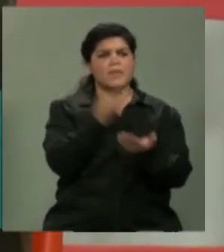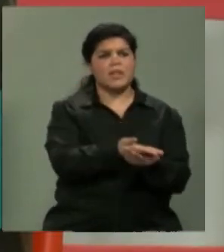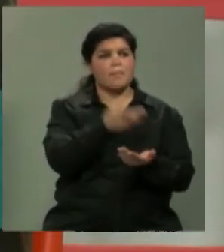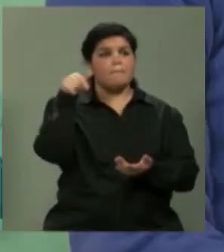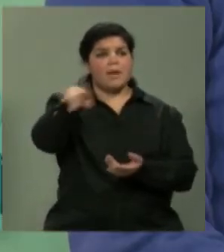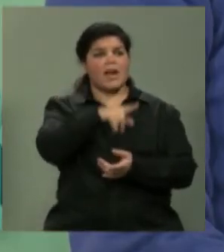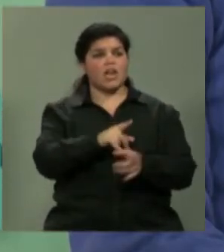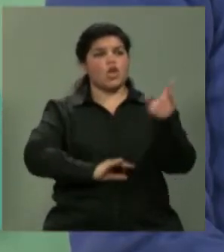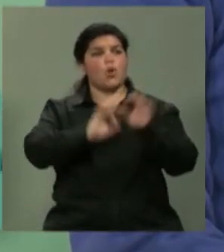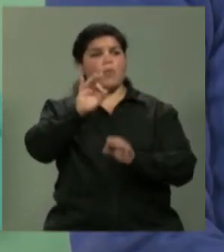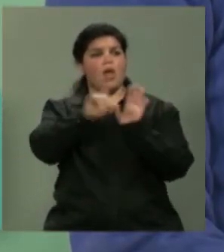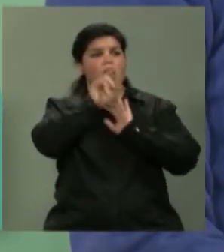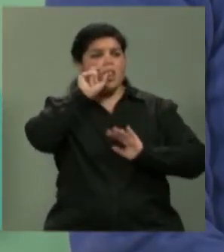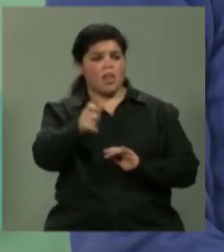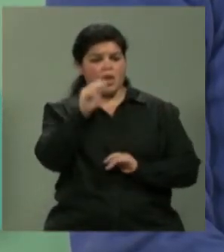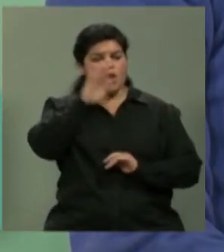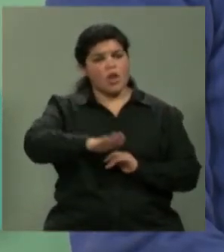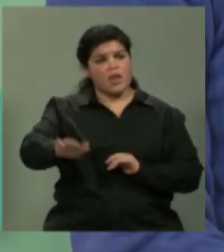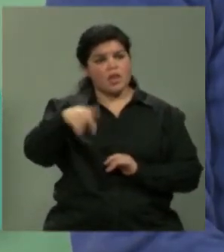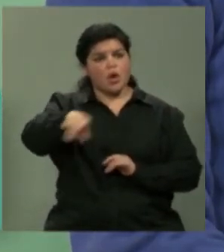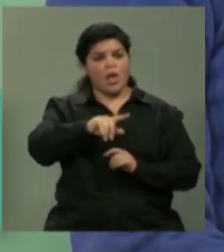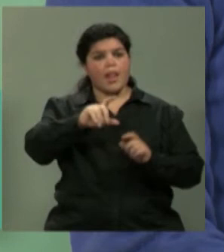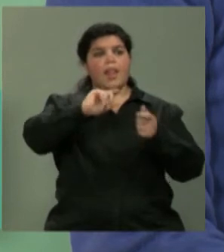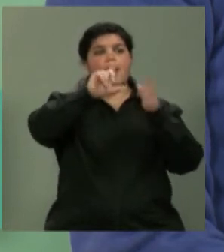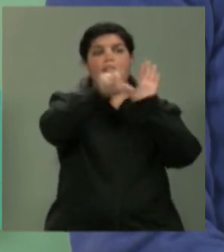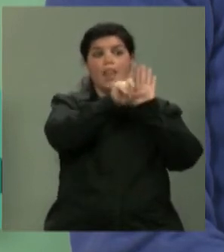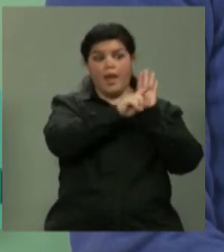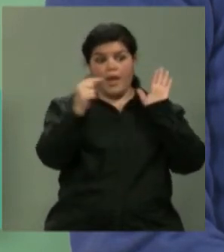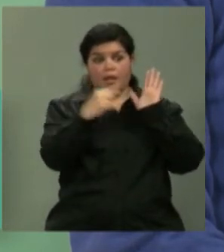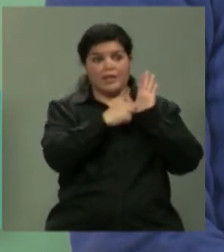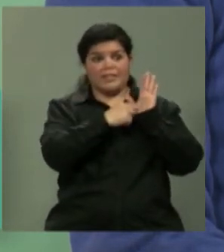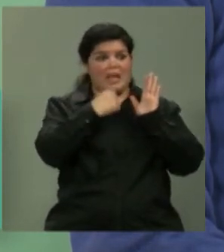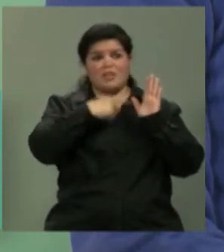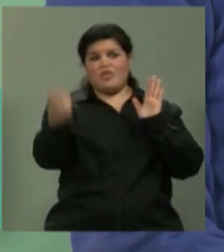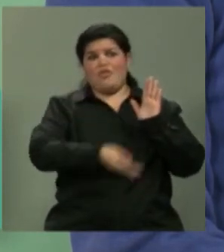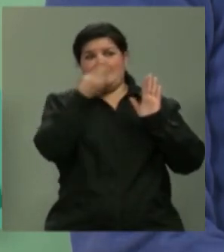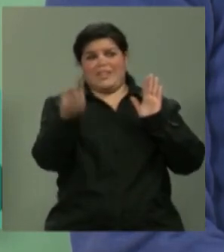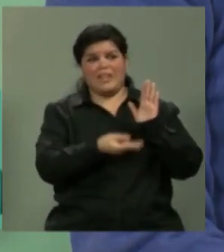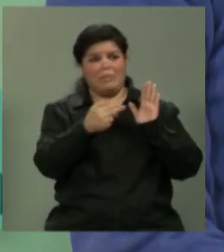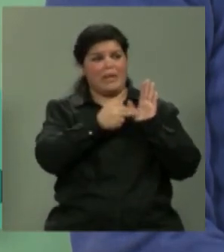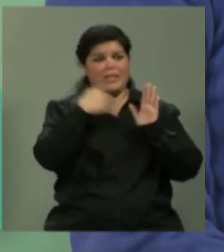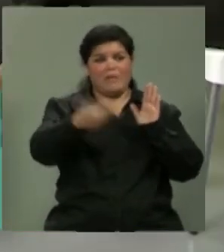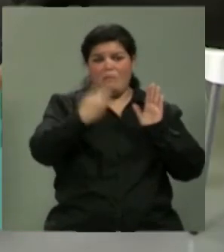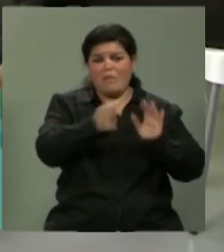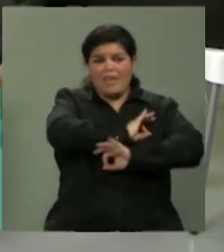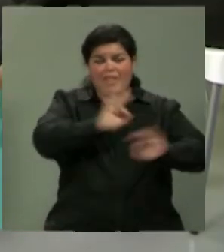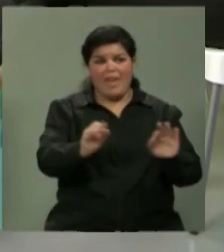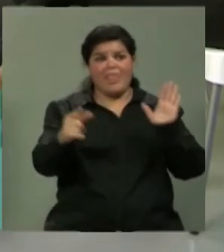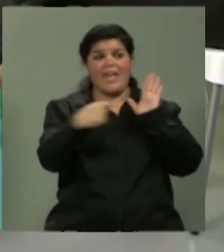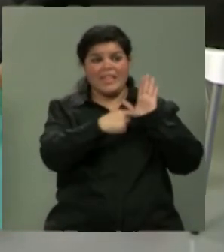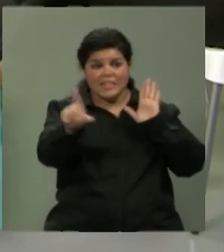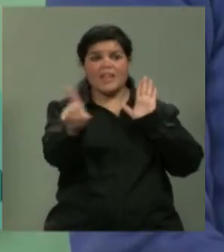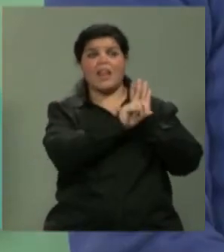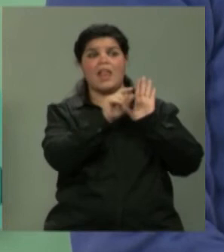que delinquen vamos a reformar esta ley que está vacía, esta ley que no funcionó, esta ley que